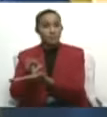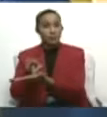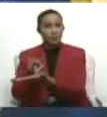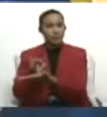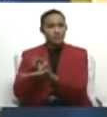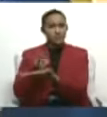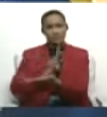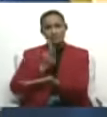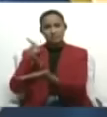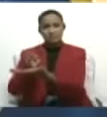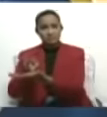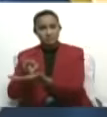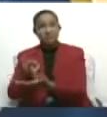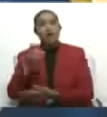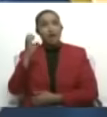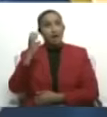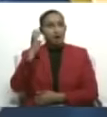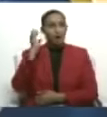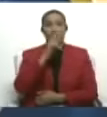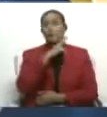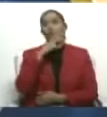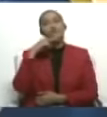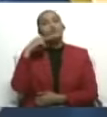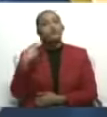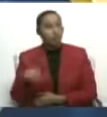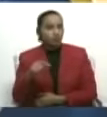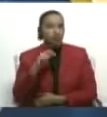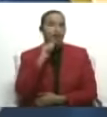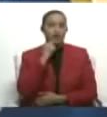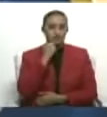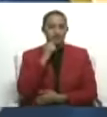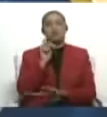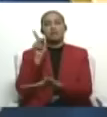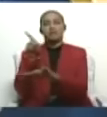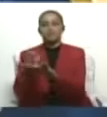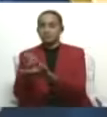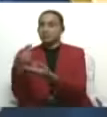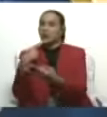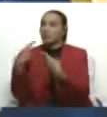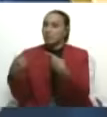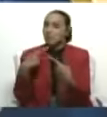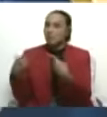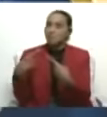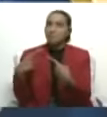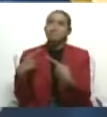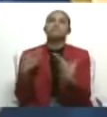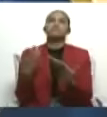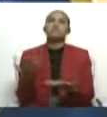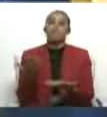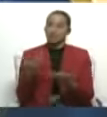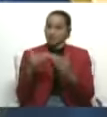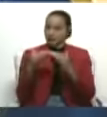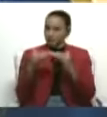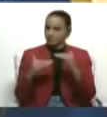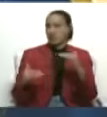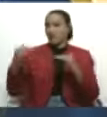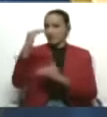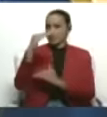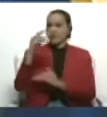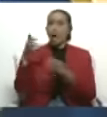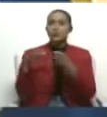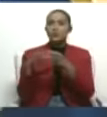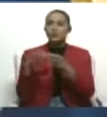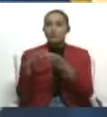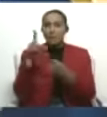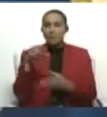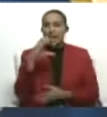comisión intergubernamental el último trimestre del año 2023, la comisión intergubernamental de alto nivel, la CIAM, donde